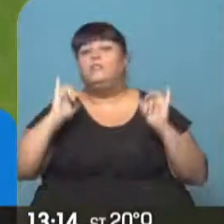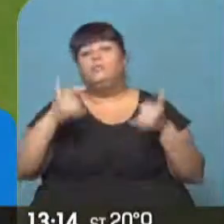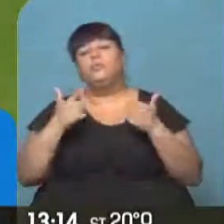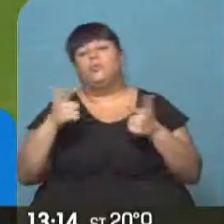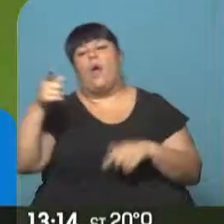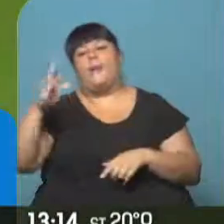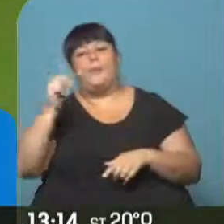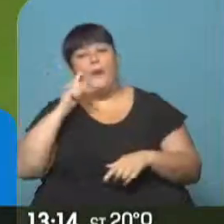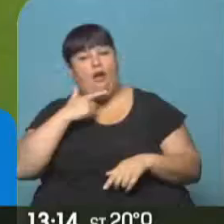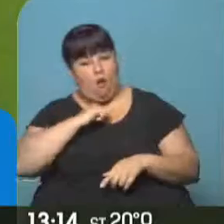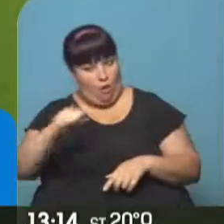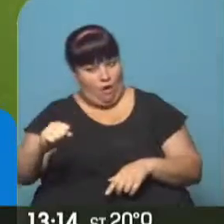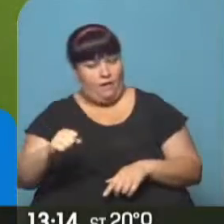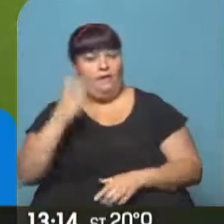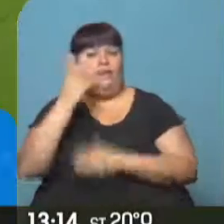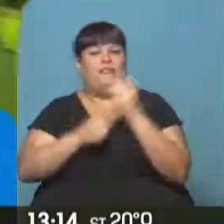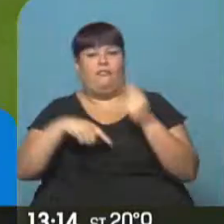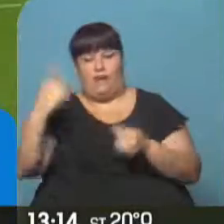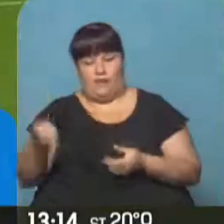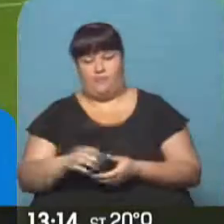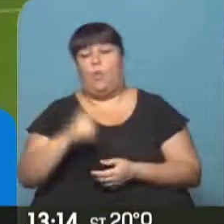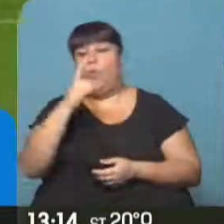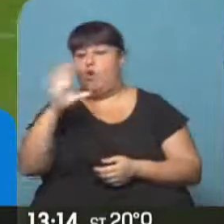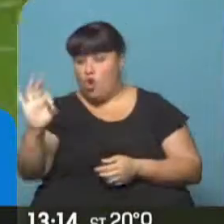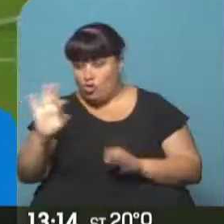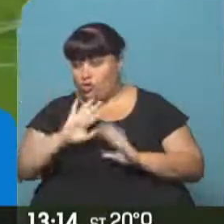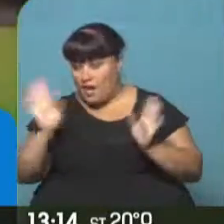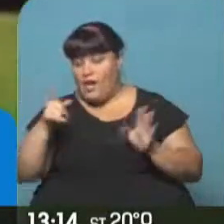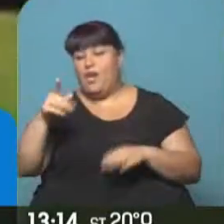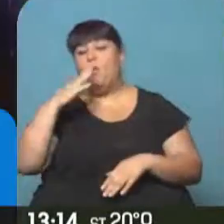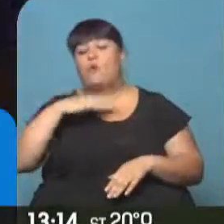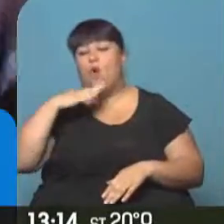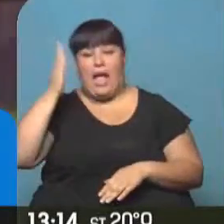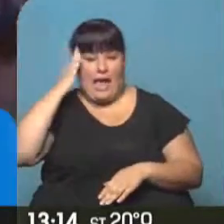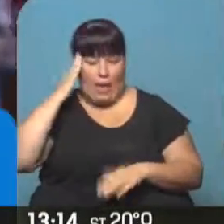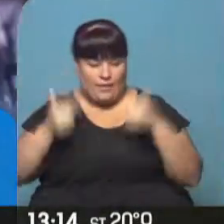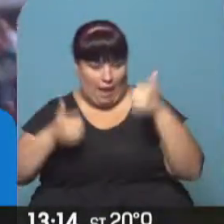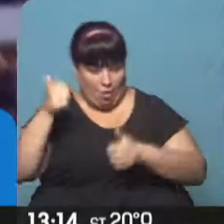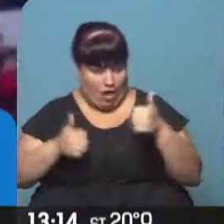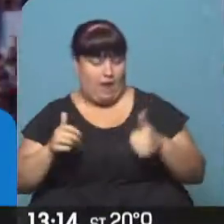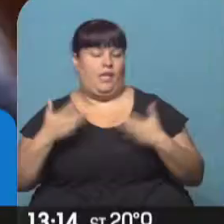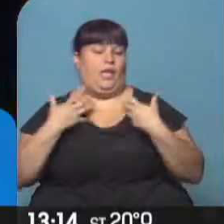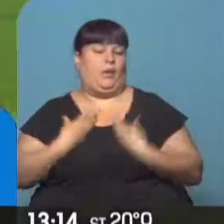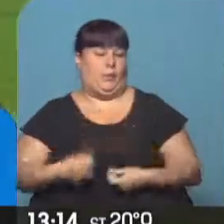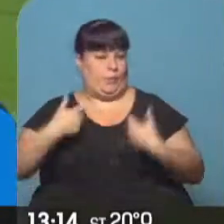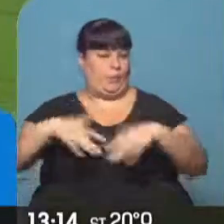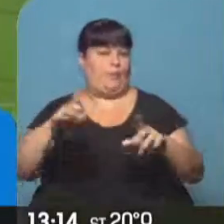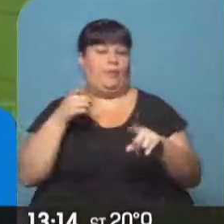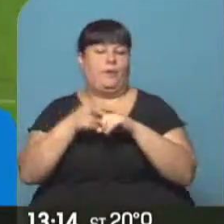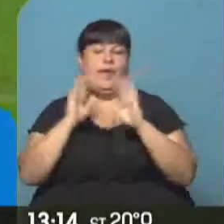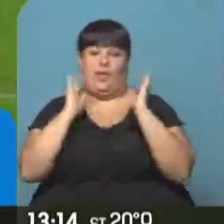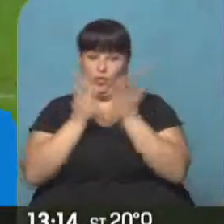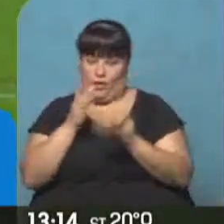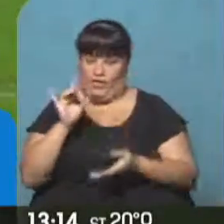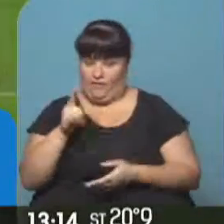por Wilmar Barrios y la pifia de Braga. 1-0 y a cobrar para el líder del campeonato, que se sacó de encima a un duro Pincha